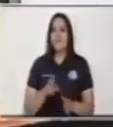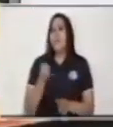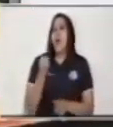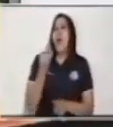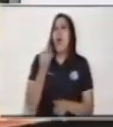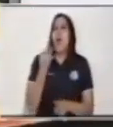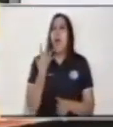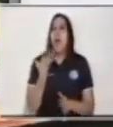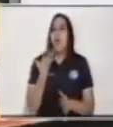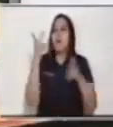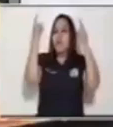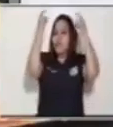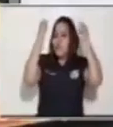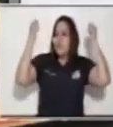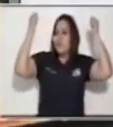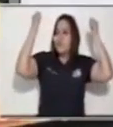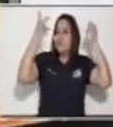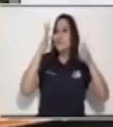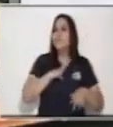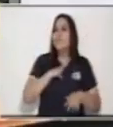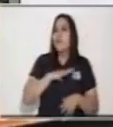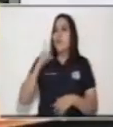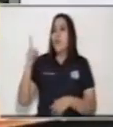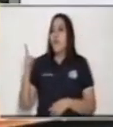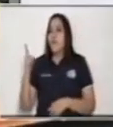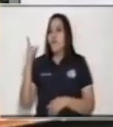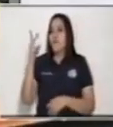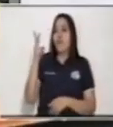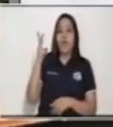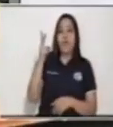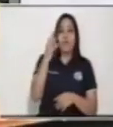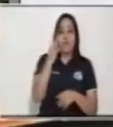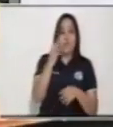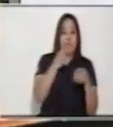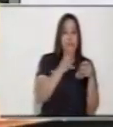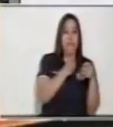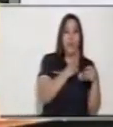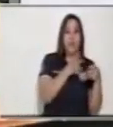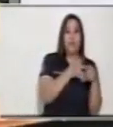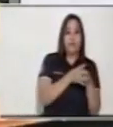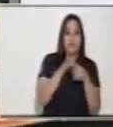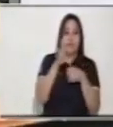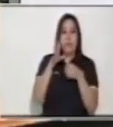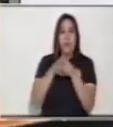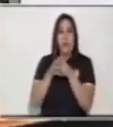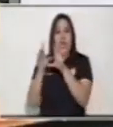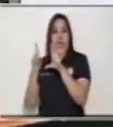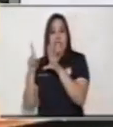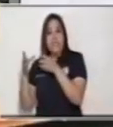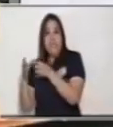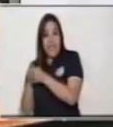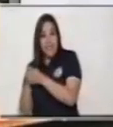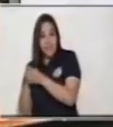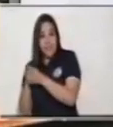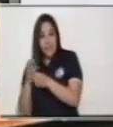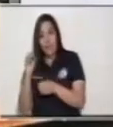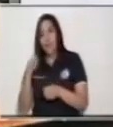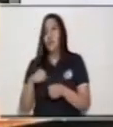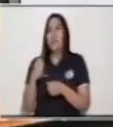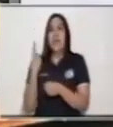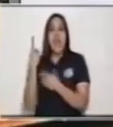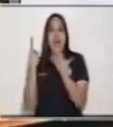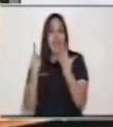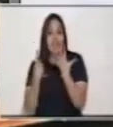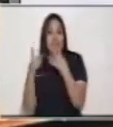¿Cuántos grupos de sombreros tengo? Uno, dos, tres, cuatro, cinco, seis grupos. Seis